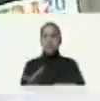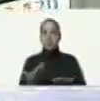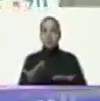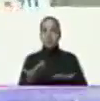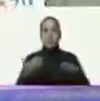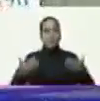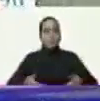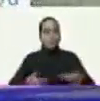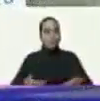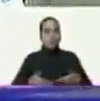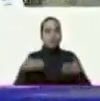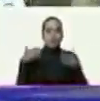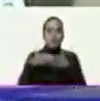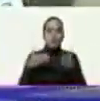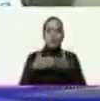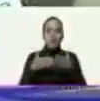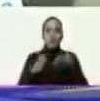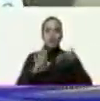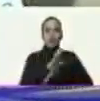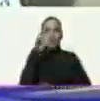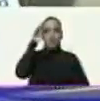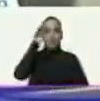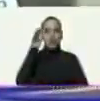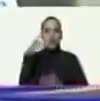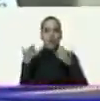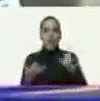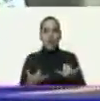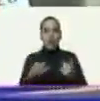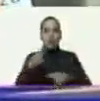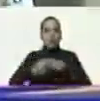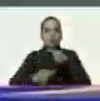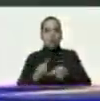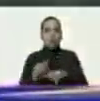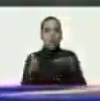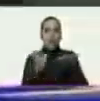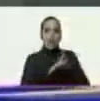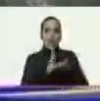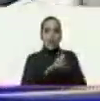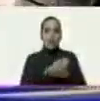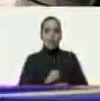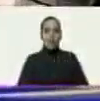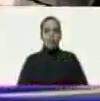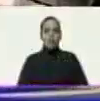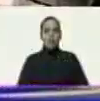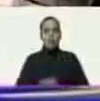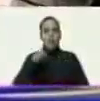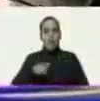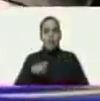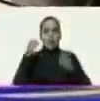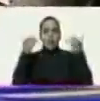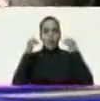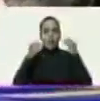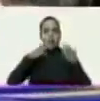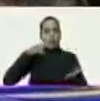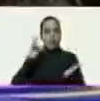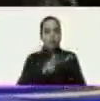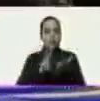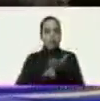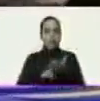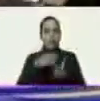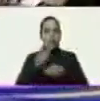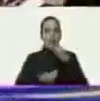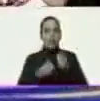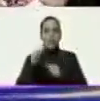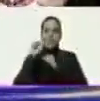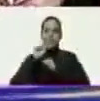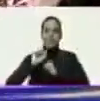su destino, y el destino es esta hora el libro, y por lo tanto esta fiesta corrobora la